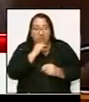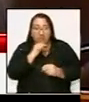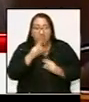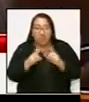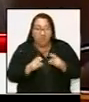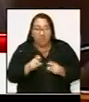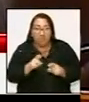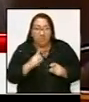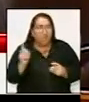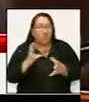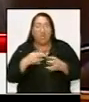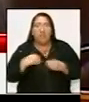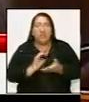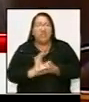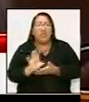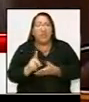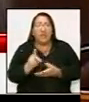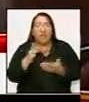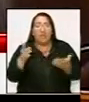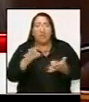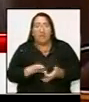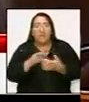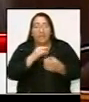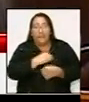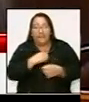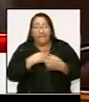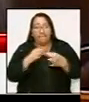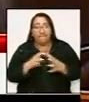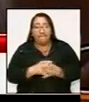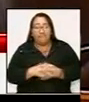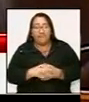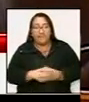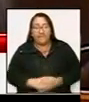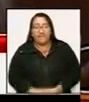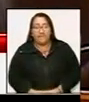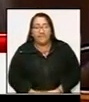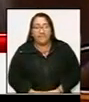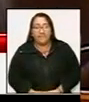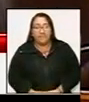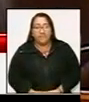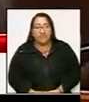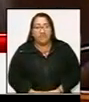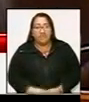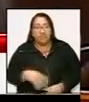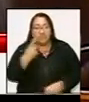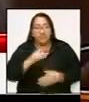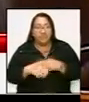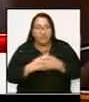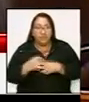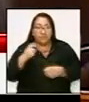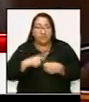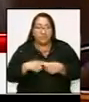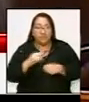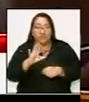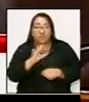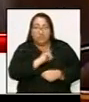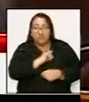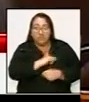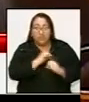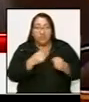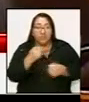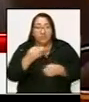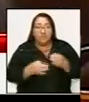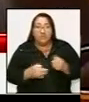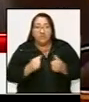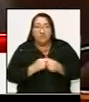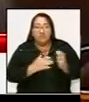Negar recursos, en este caso específico, al Ministerio Público para la participación de las instituciones del sistema de